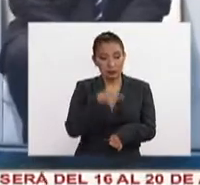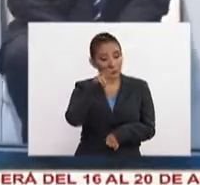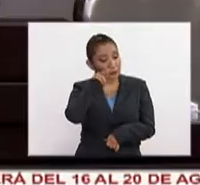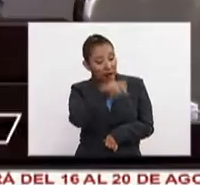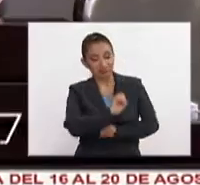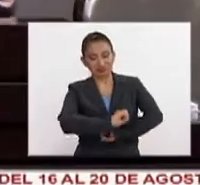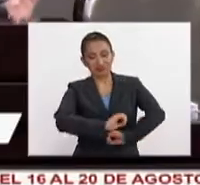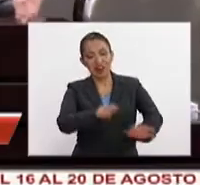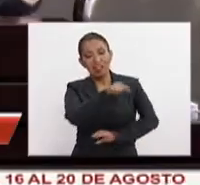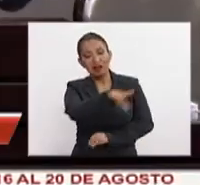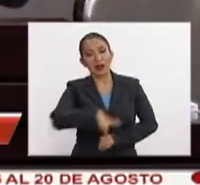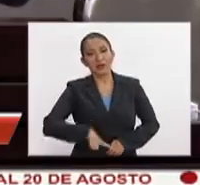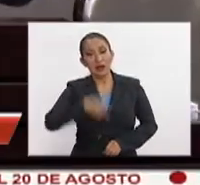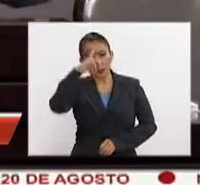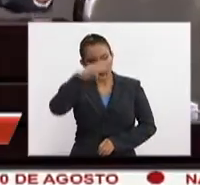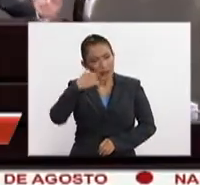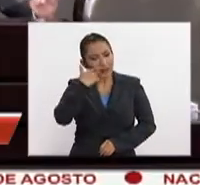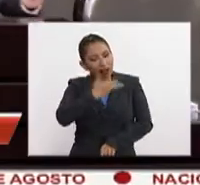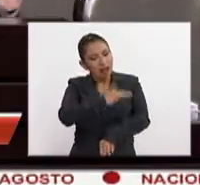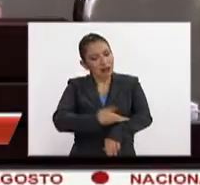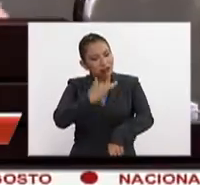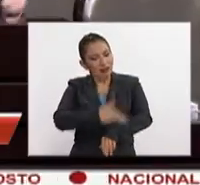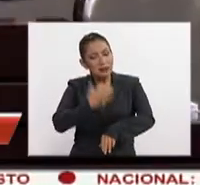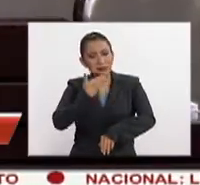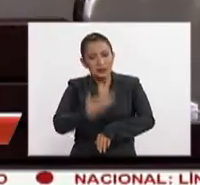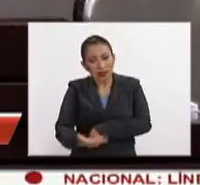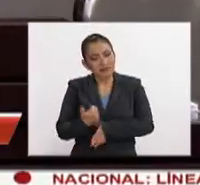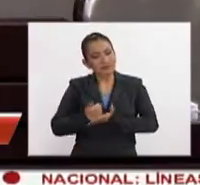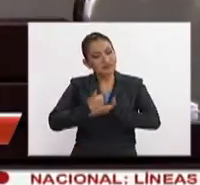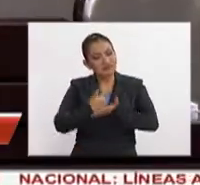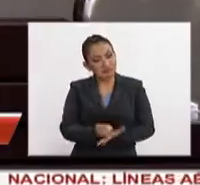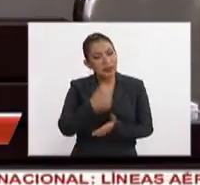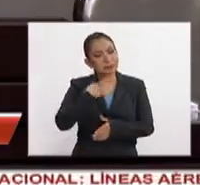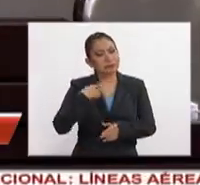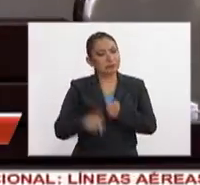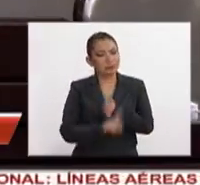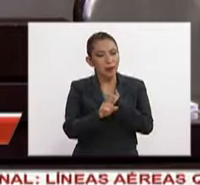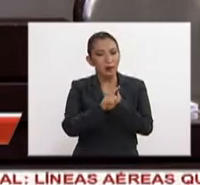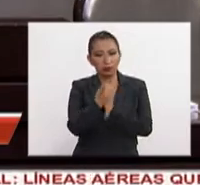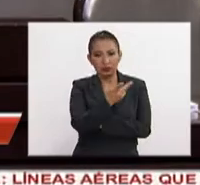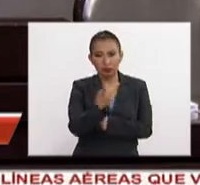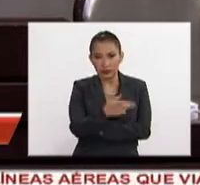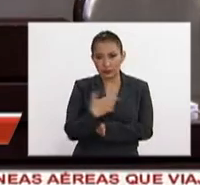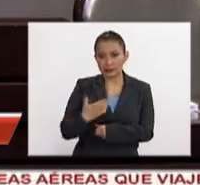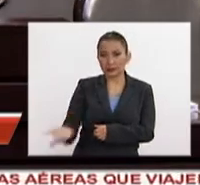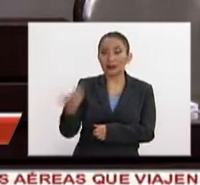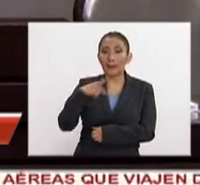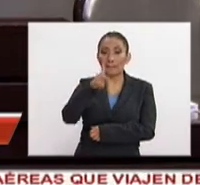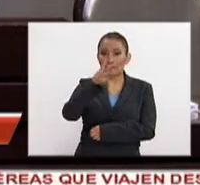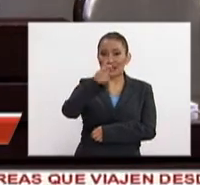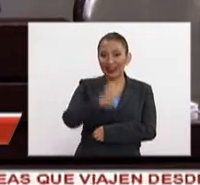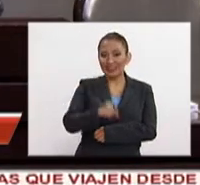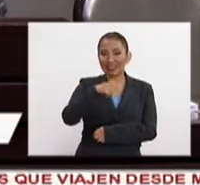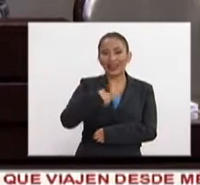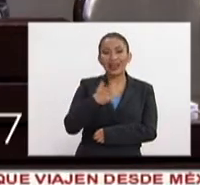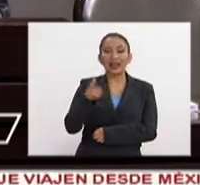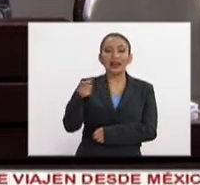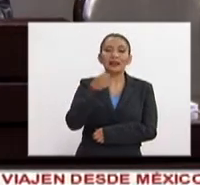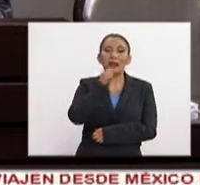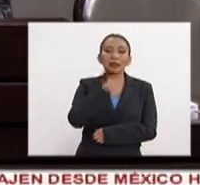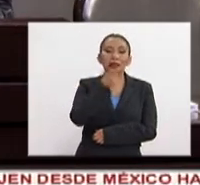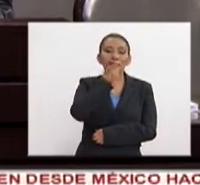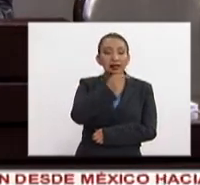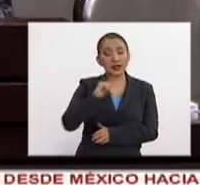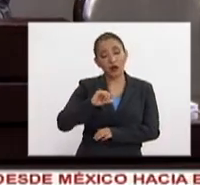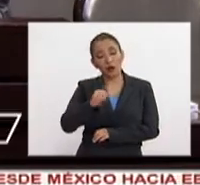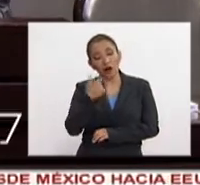clara intención del gobierno mexicano de buscar soluciones constructivas ante los retos comunes. El legislador perredista Fernando Belauzarán dijo